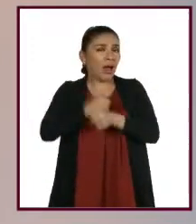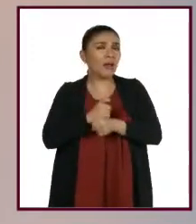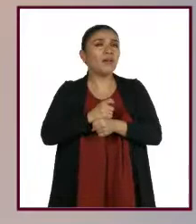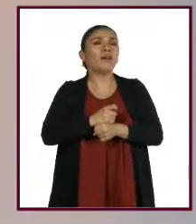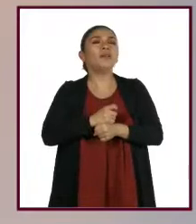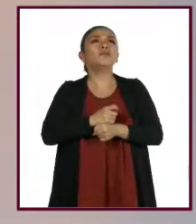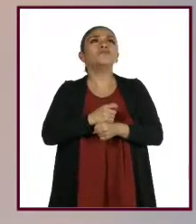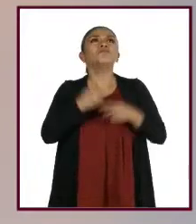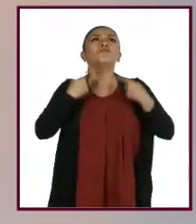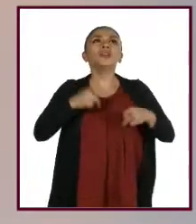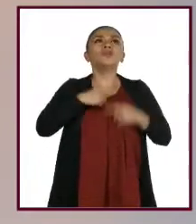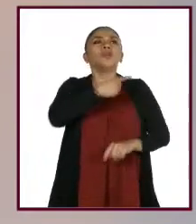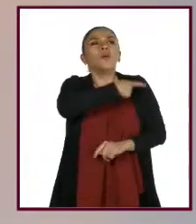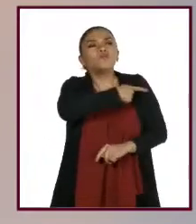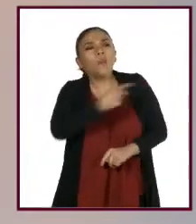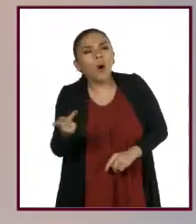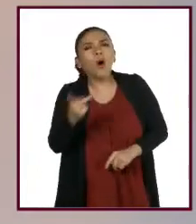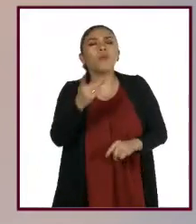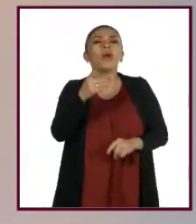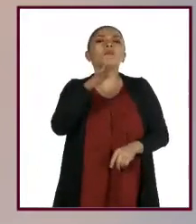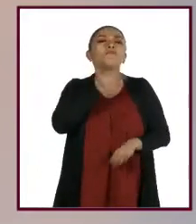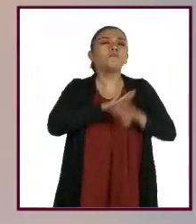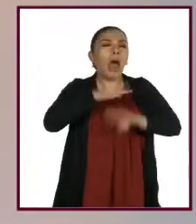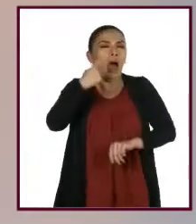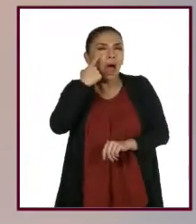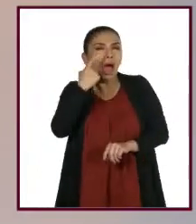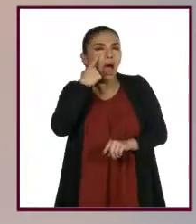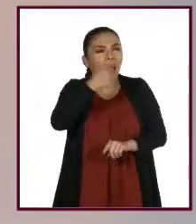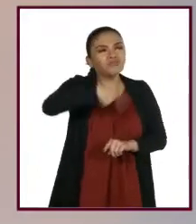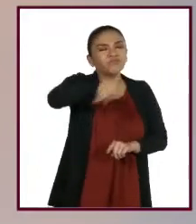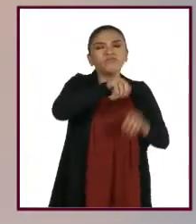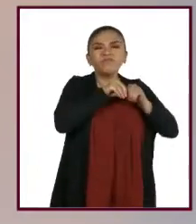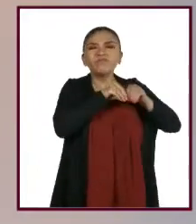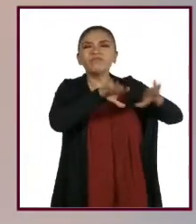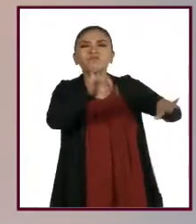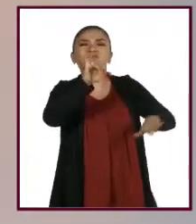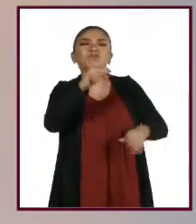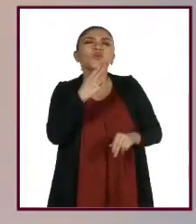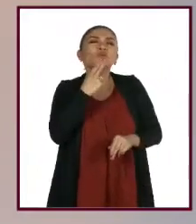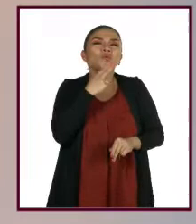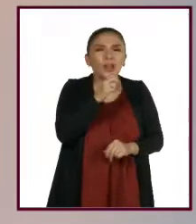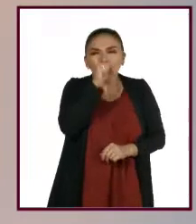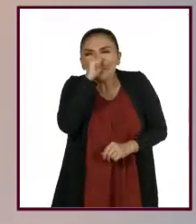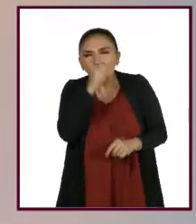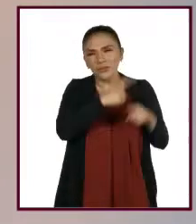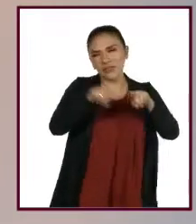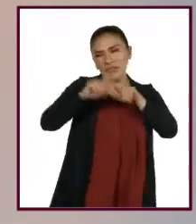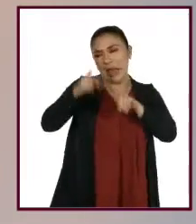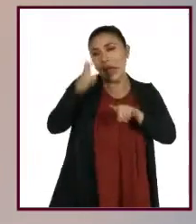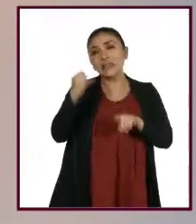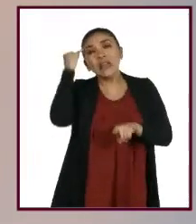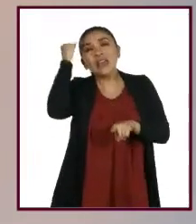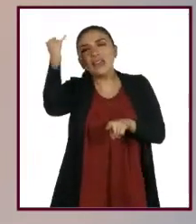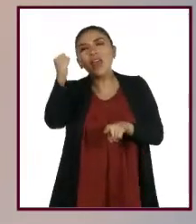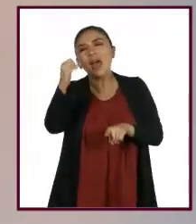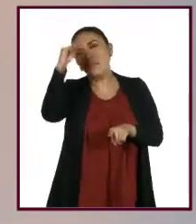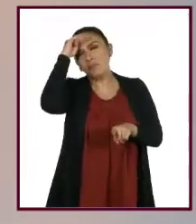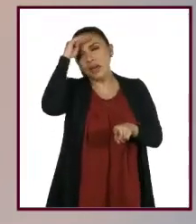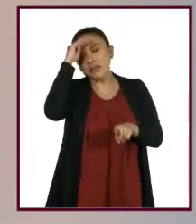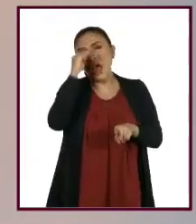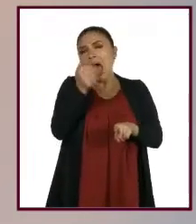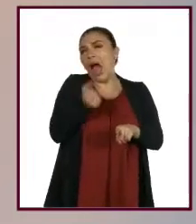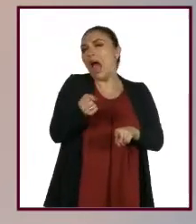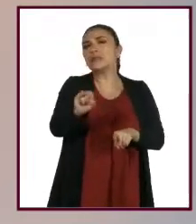poblaciones marginadas, eran los que más comúnmente usaban este grupo de sustancias, y se quedó la idea de que este